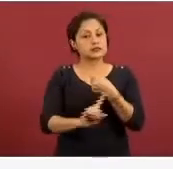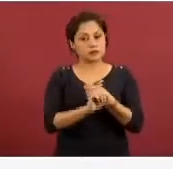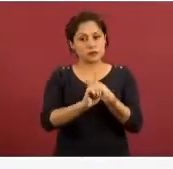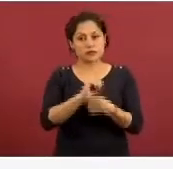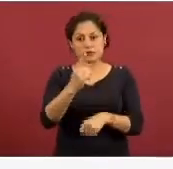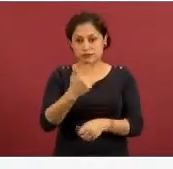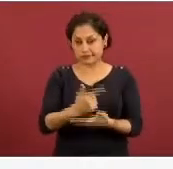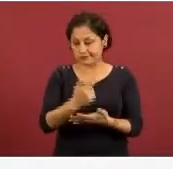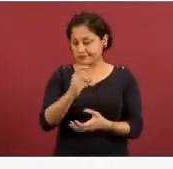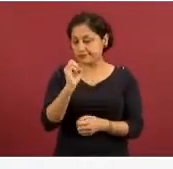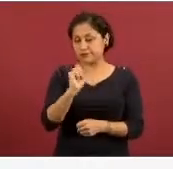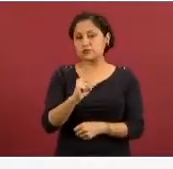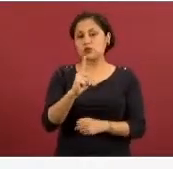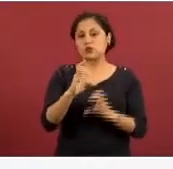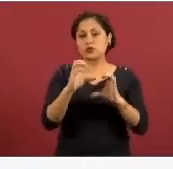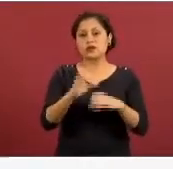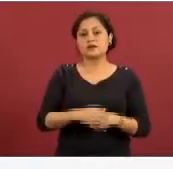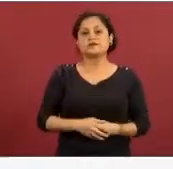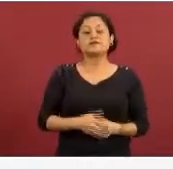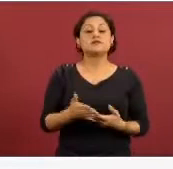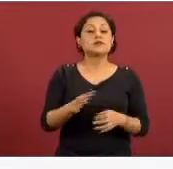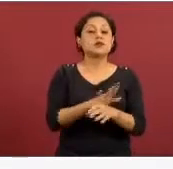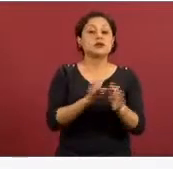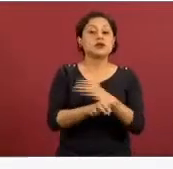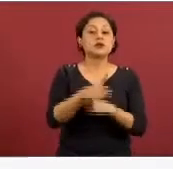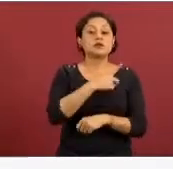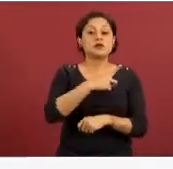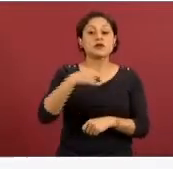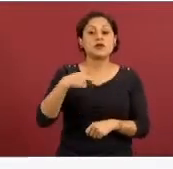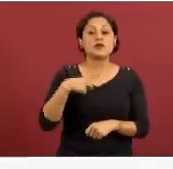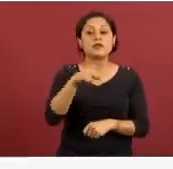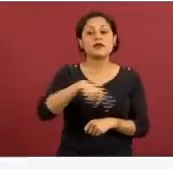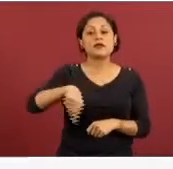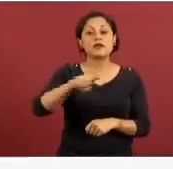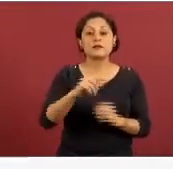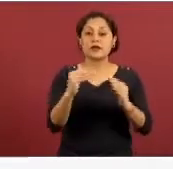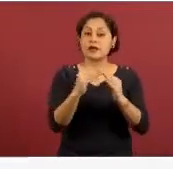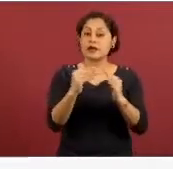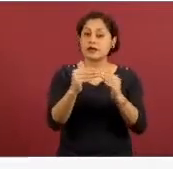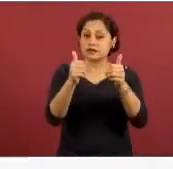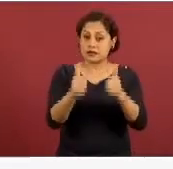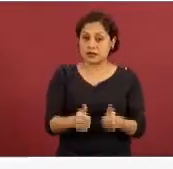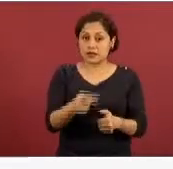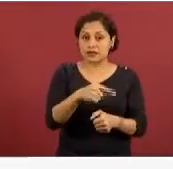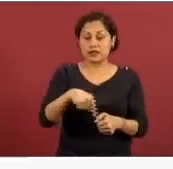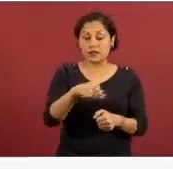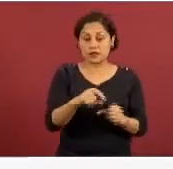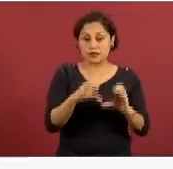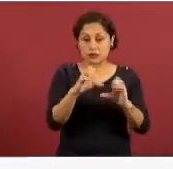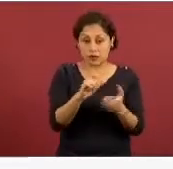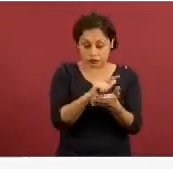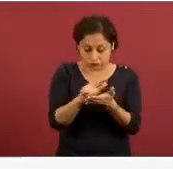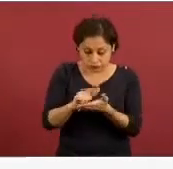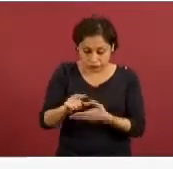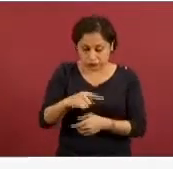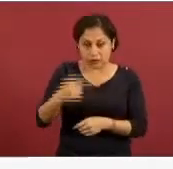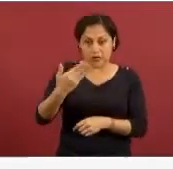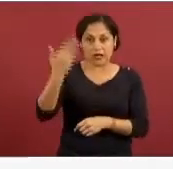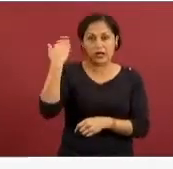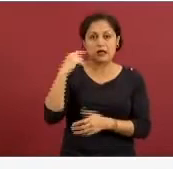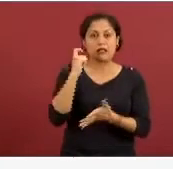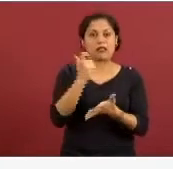razones. La distribución inequitativa de las labores de cuidado y trabajo no remunerado en el hogar, que ya fueron